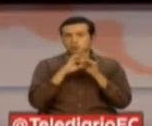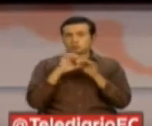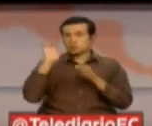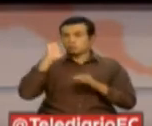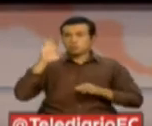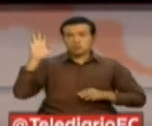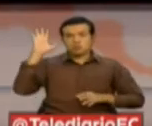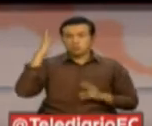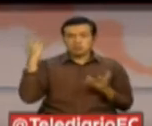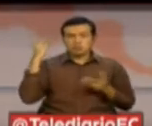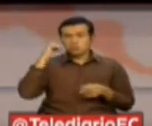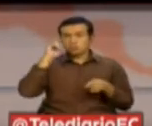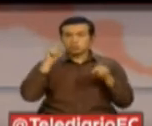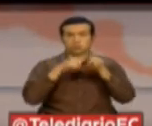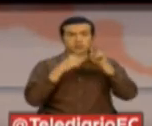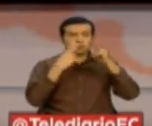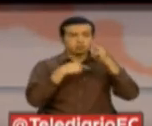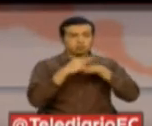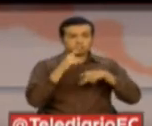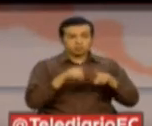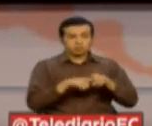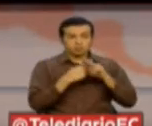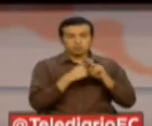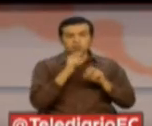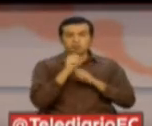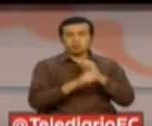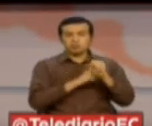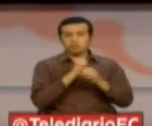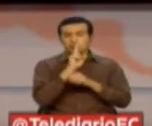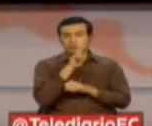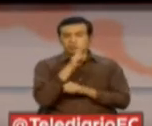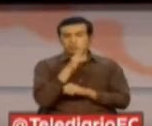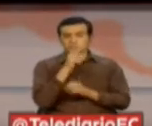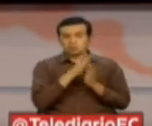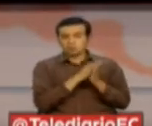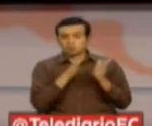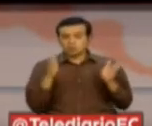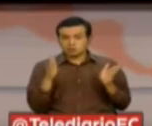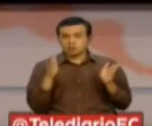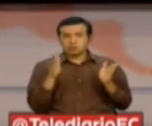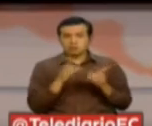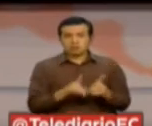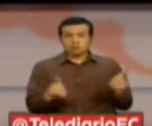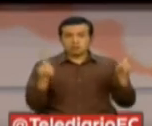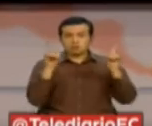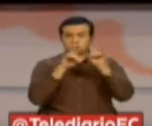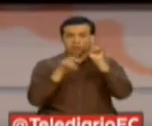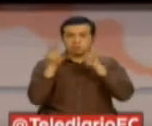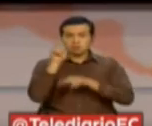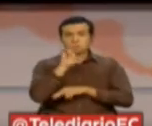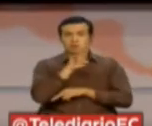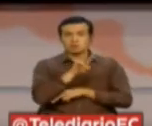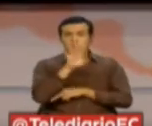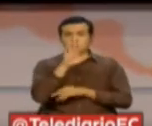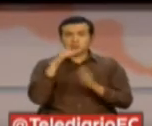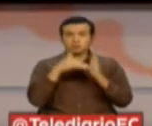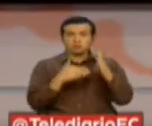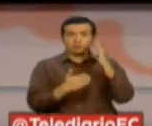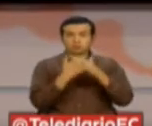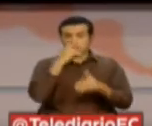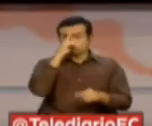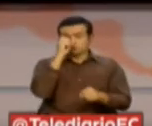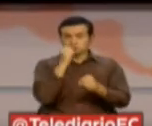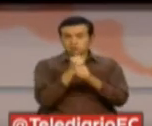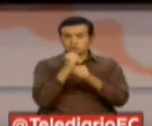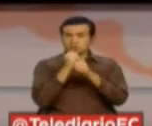unión europea acuerdo de libre comercio que entró en vigencia en 2017 resultados de esto según nuestros análisis 25 mil empleos generados en el